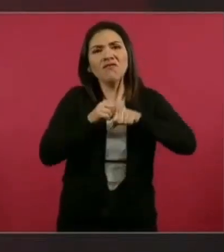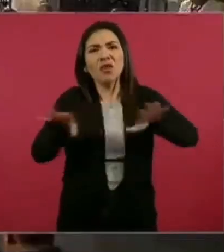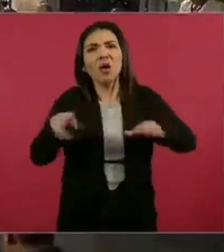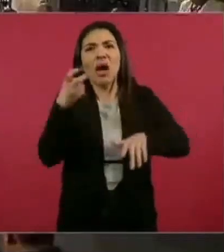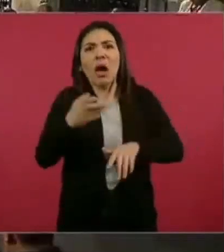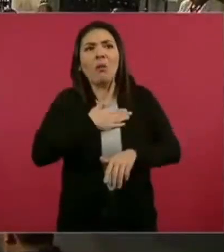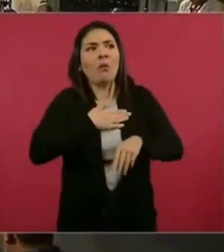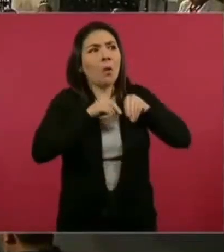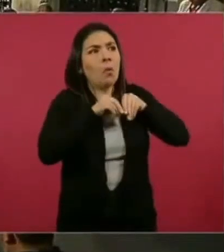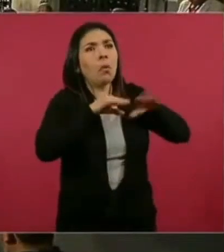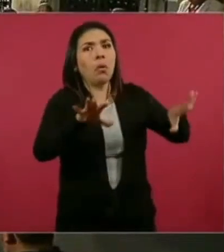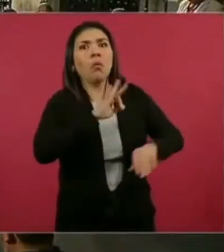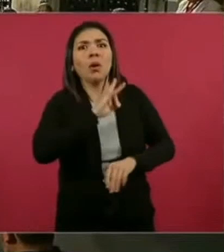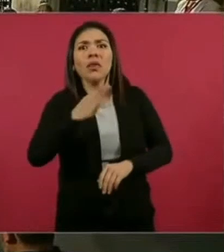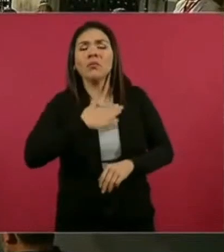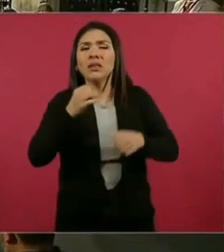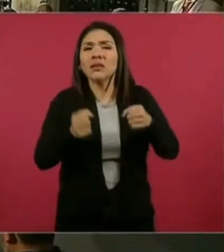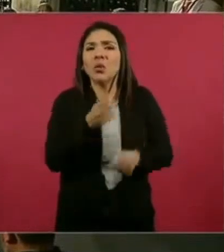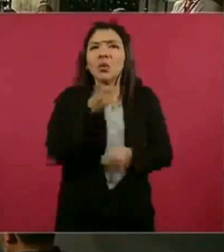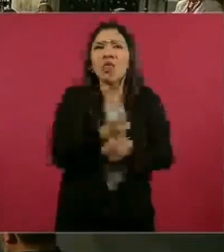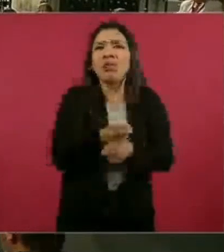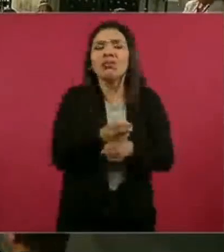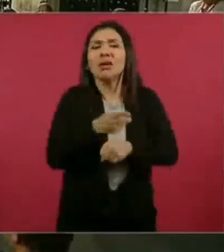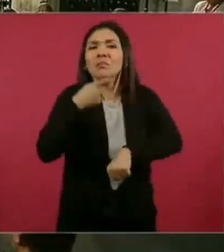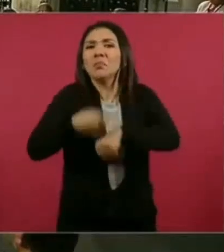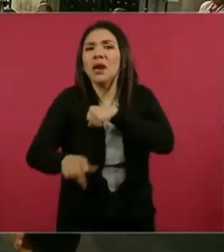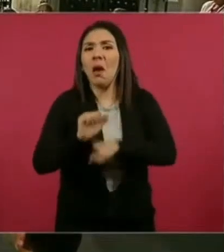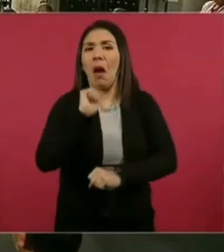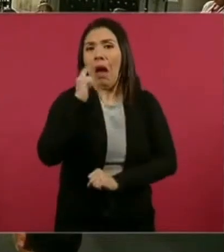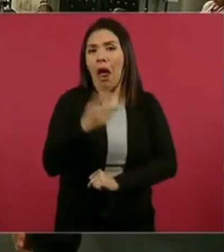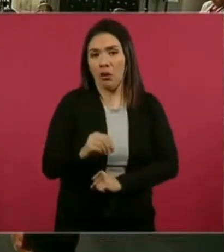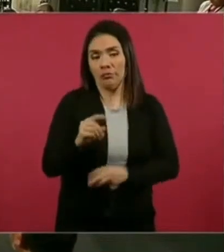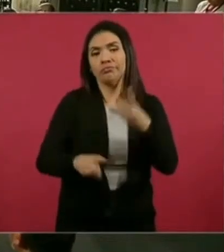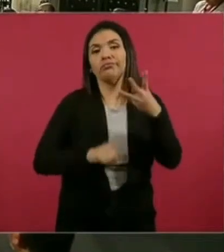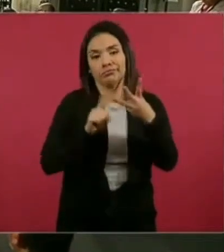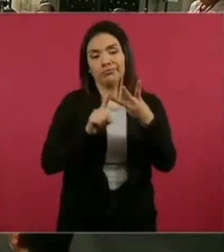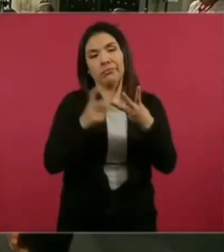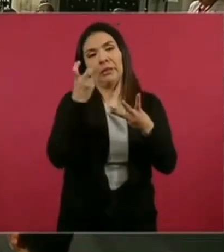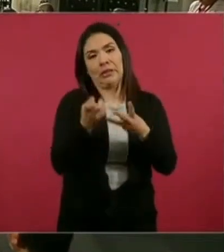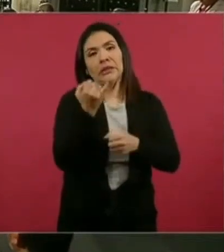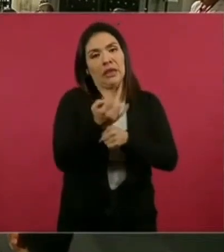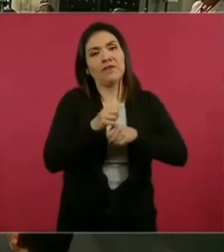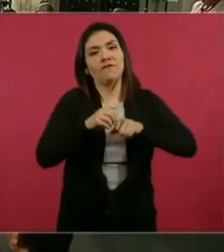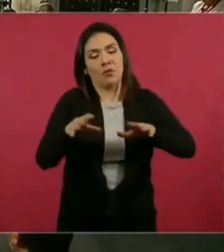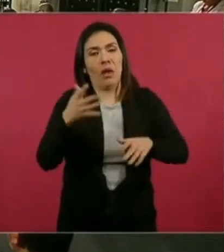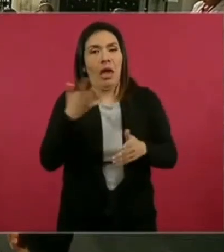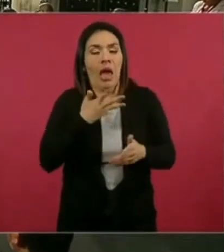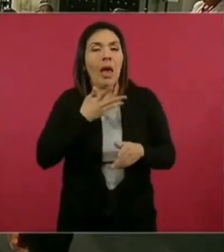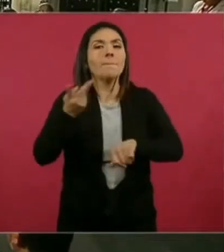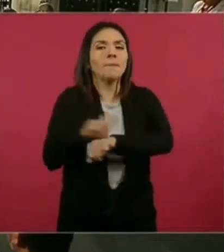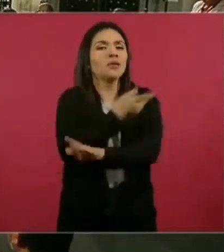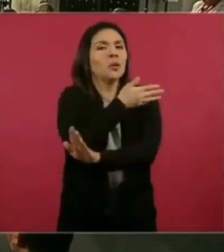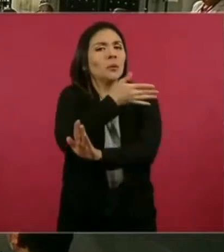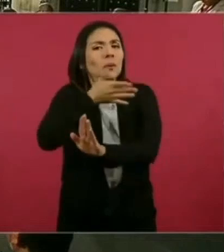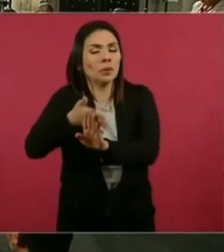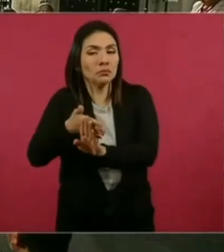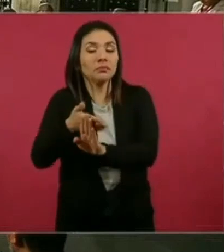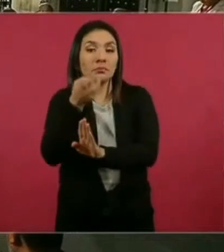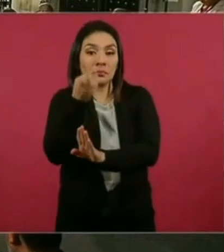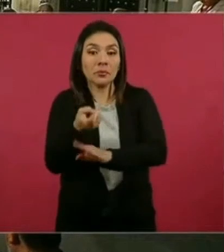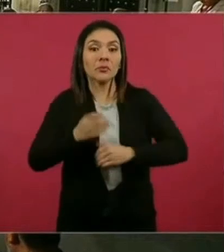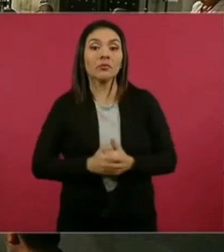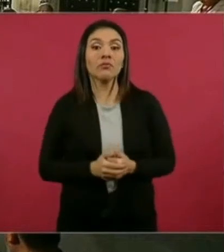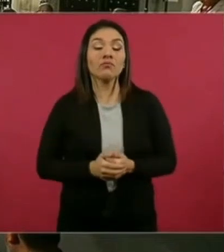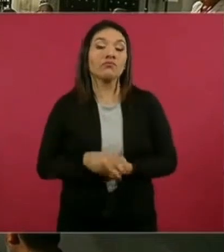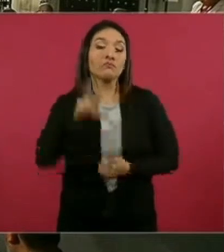puede afectar su seguridad o su situación personal. Esta es la información que tenemos de los hechos y, bueno, pues lo